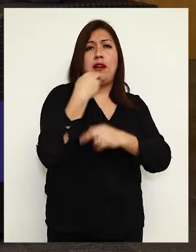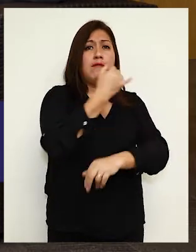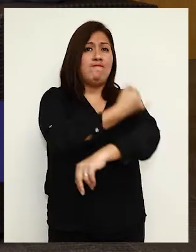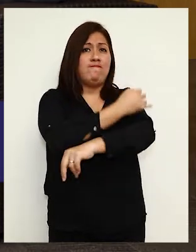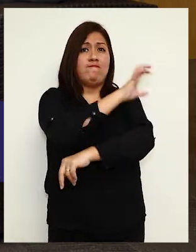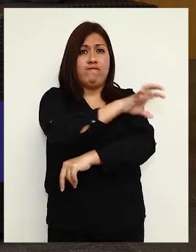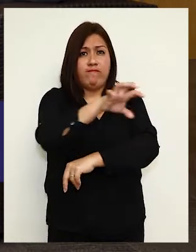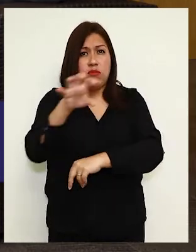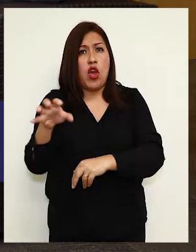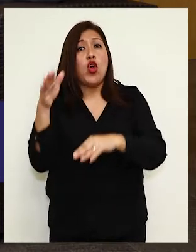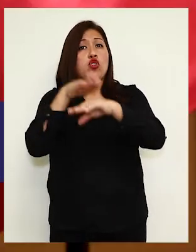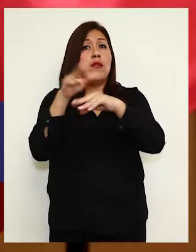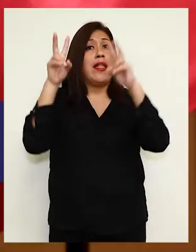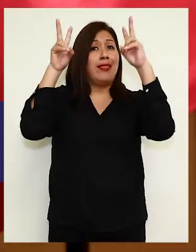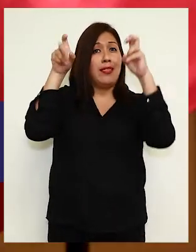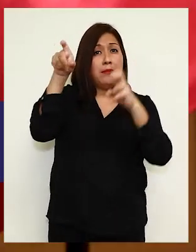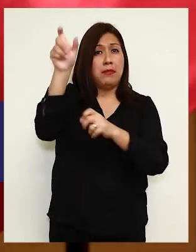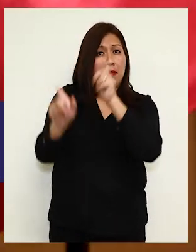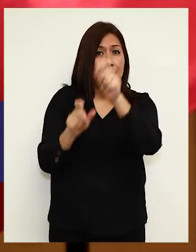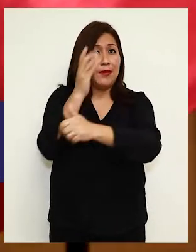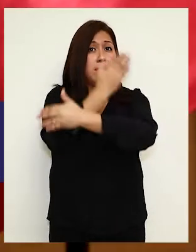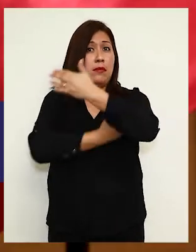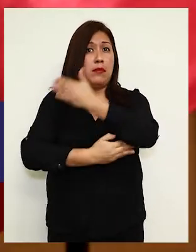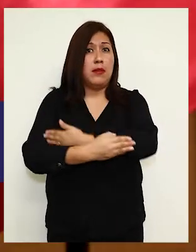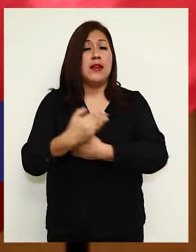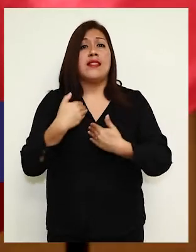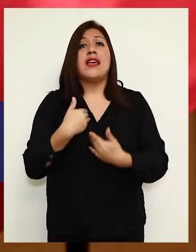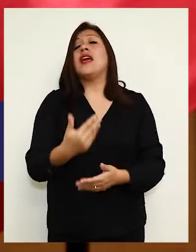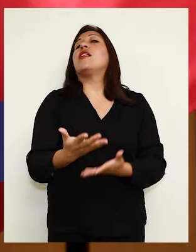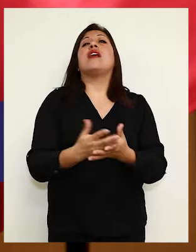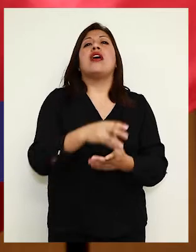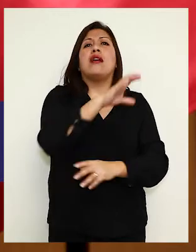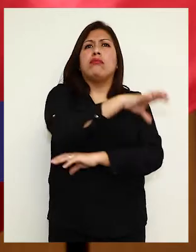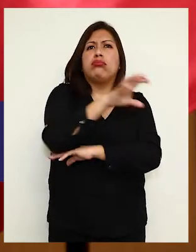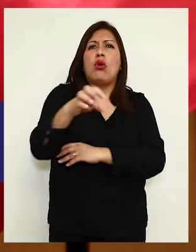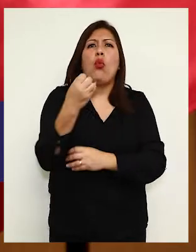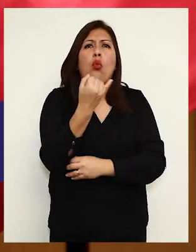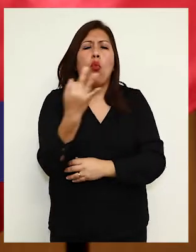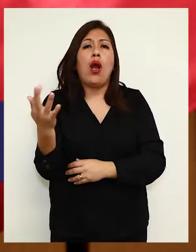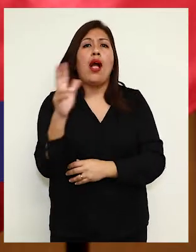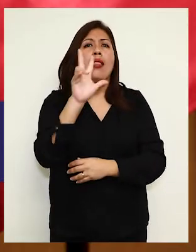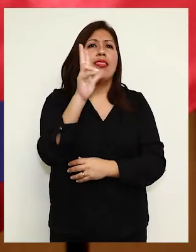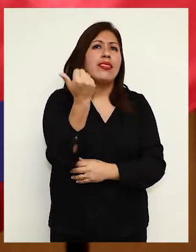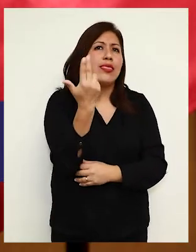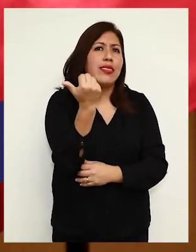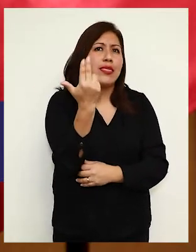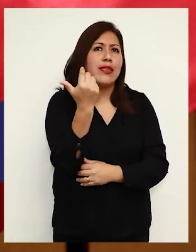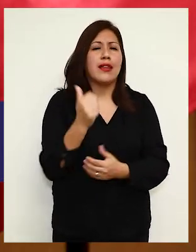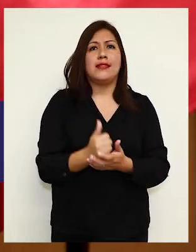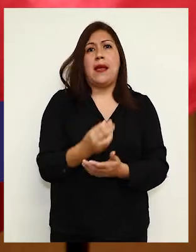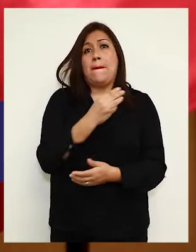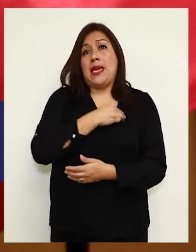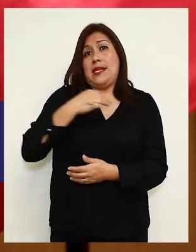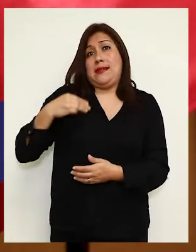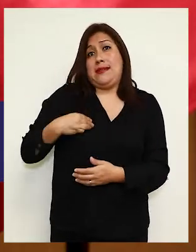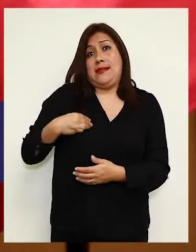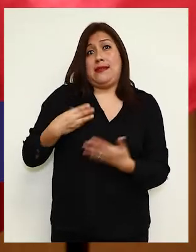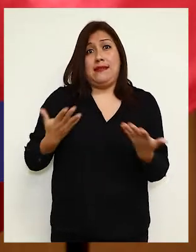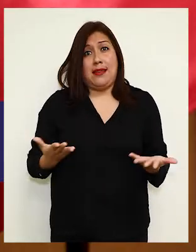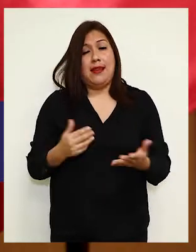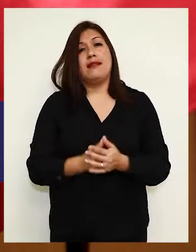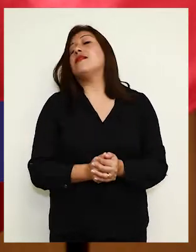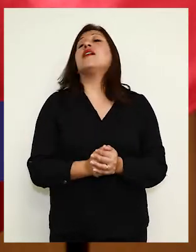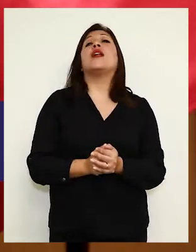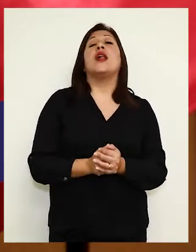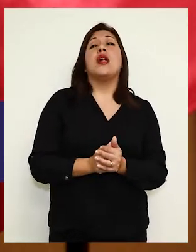discapacidad, que son actualmente 13 sectores, es decir, para el común de los mortales, 13 ministerios, más el